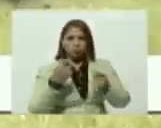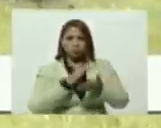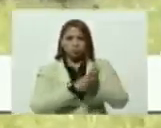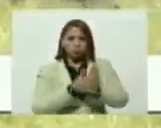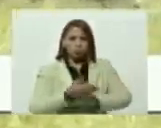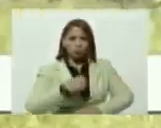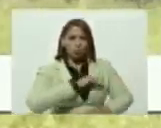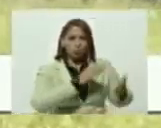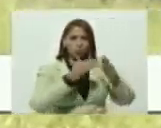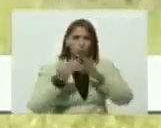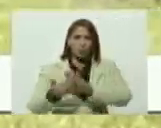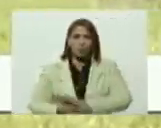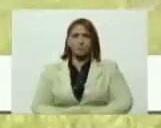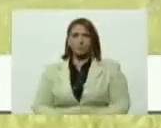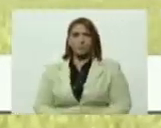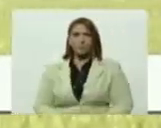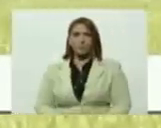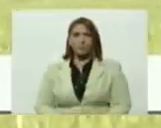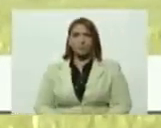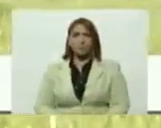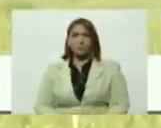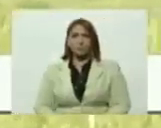nuestras comunidades, presidente.